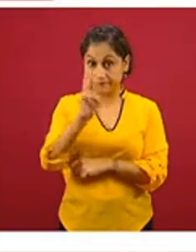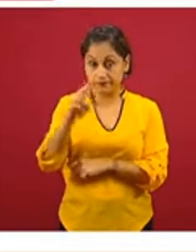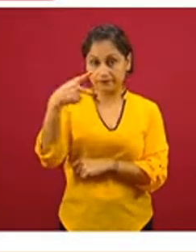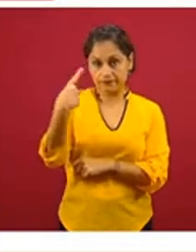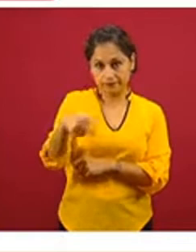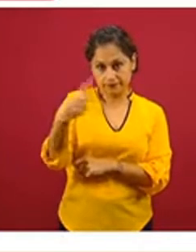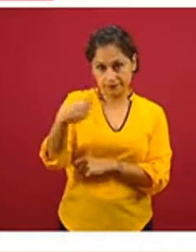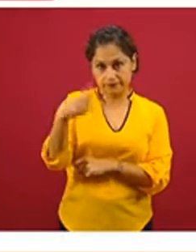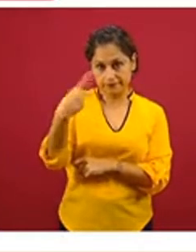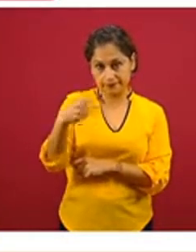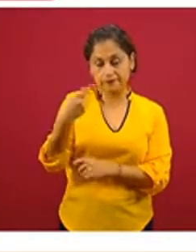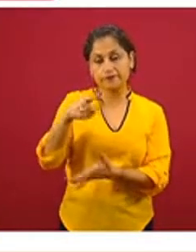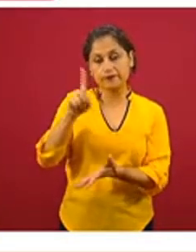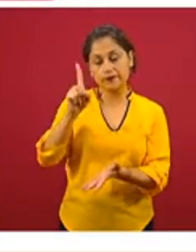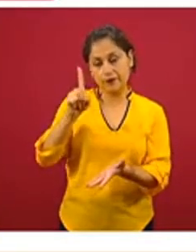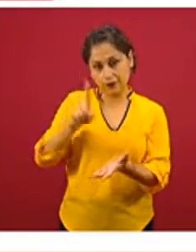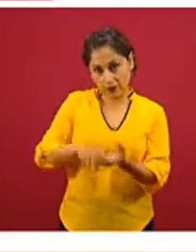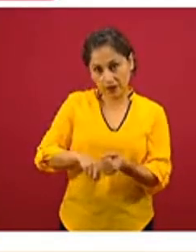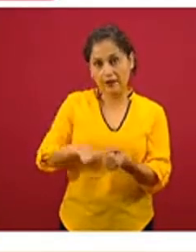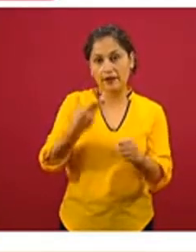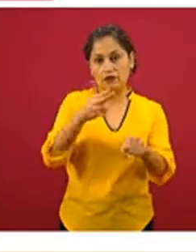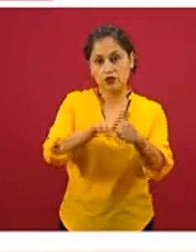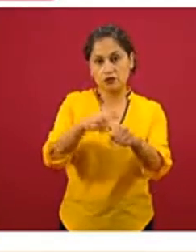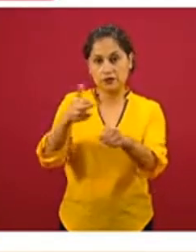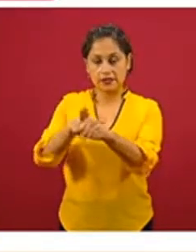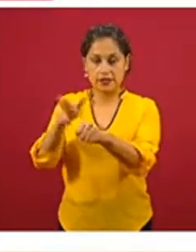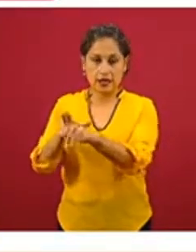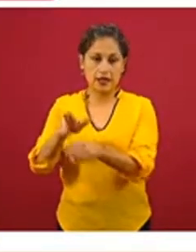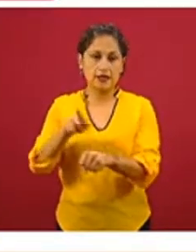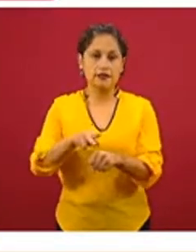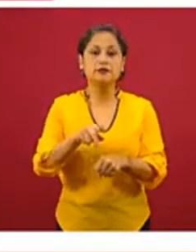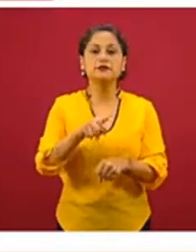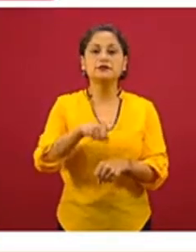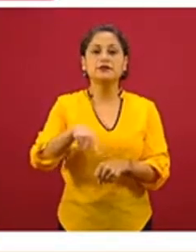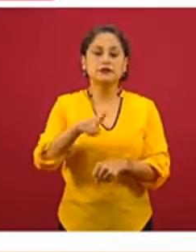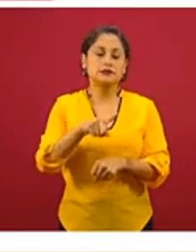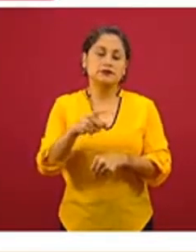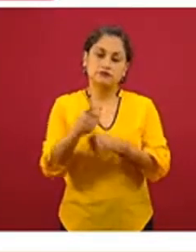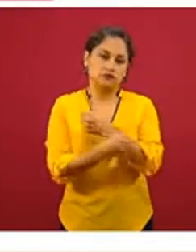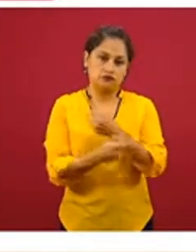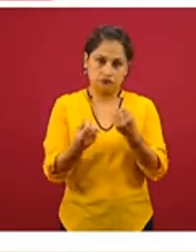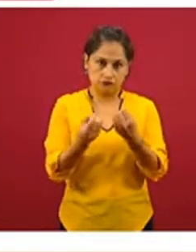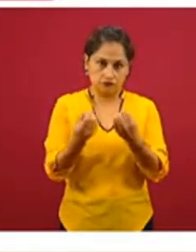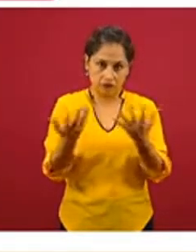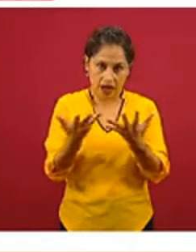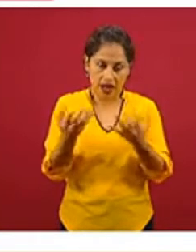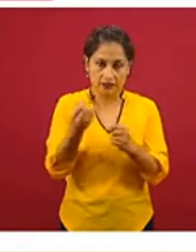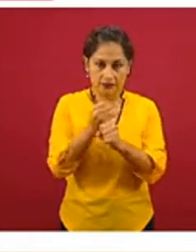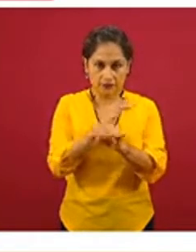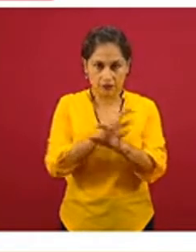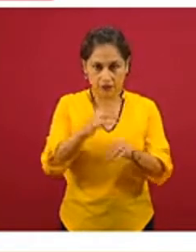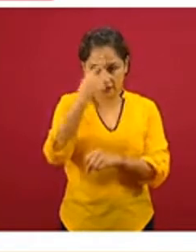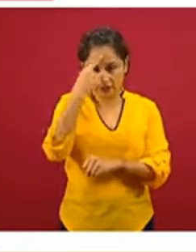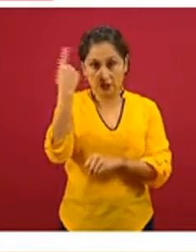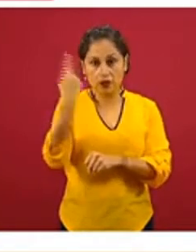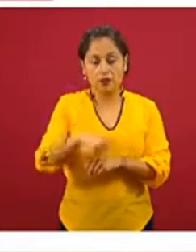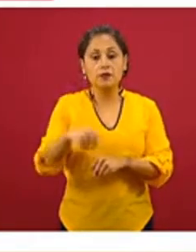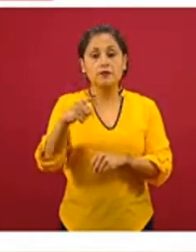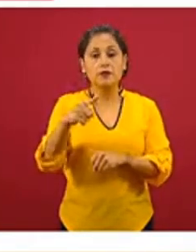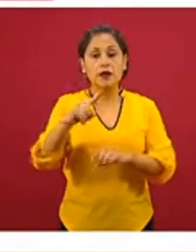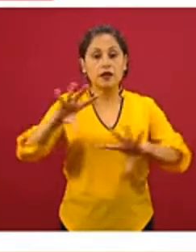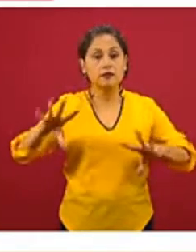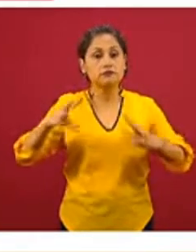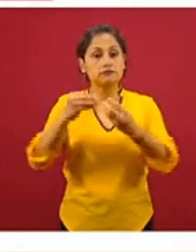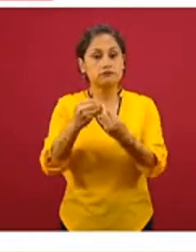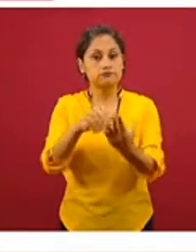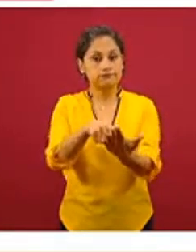origina desde las unidades médicas. Por lo tanto tenemos bastante y adecuada información para conocer cuál es el